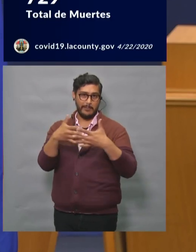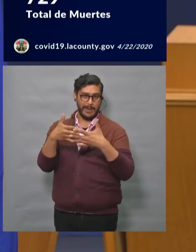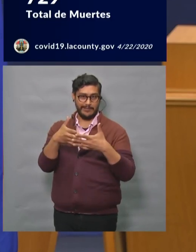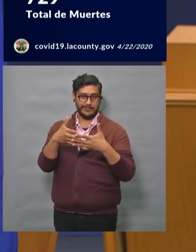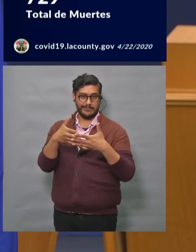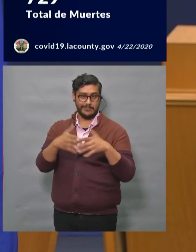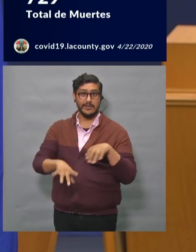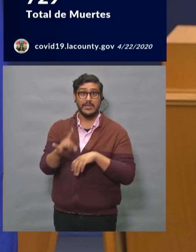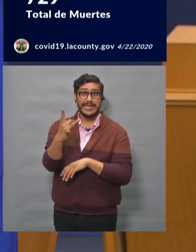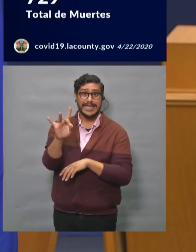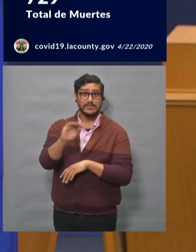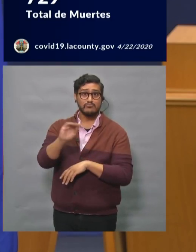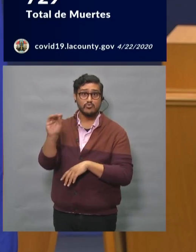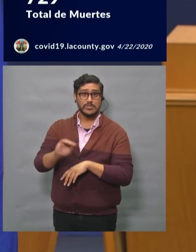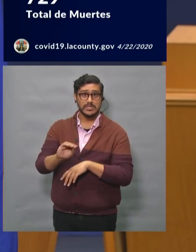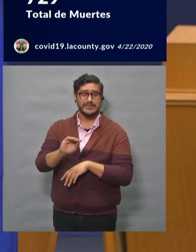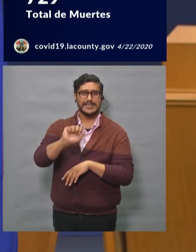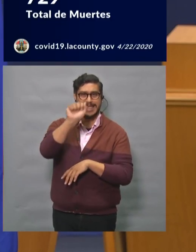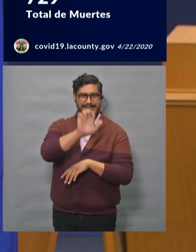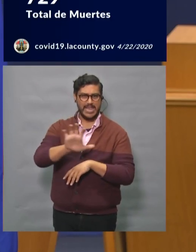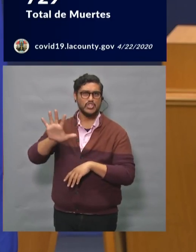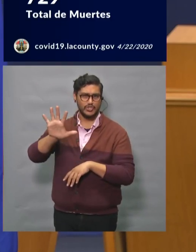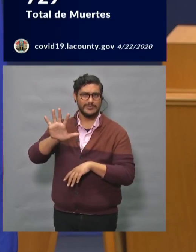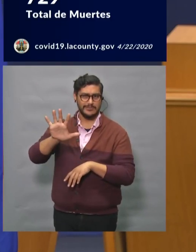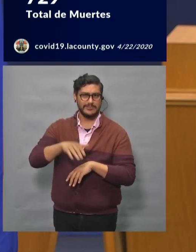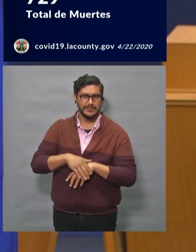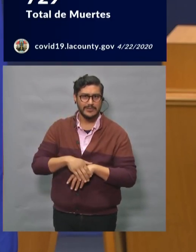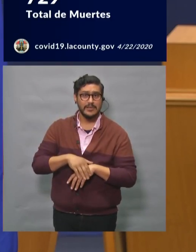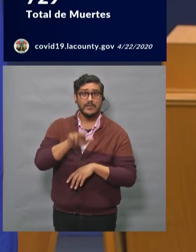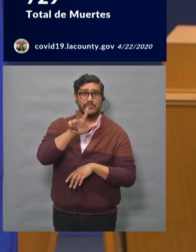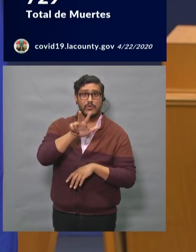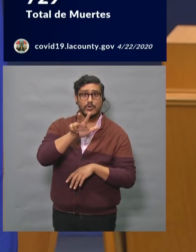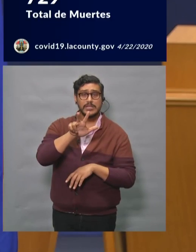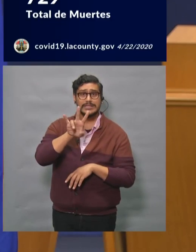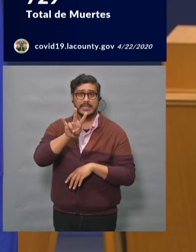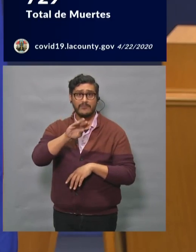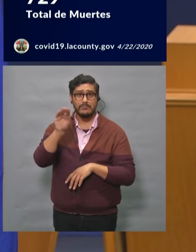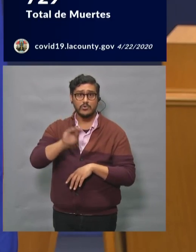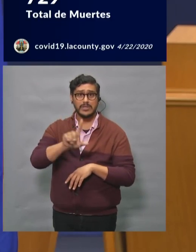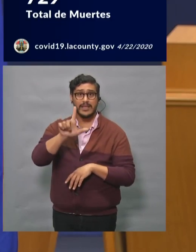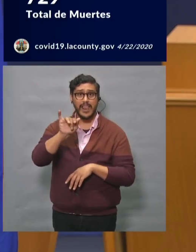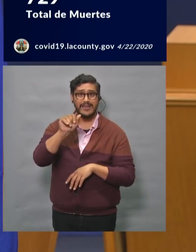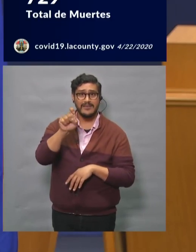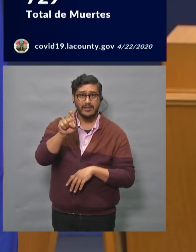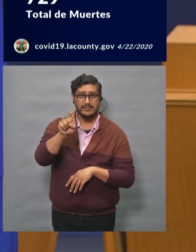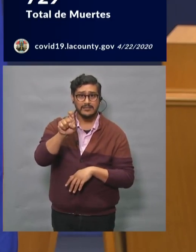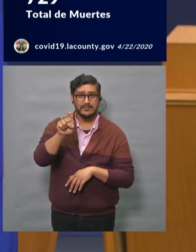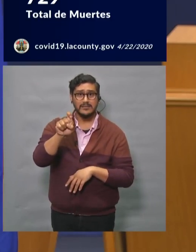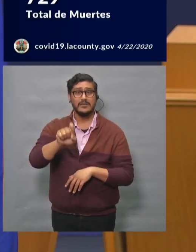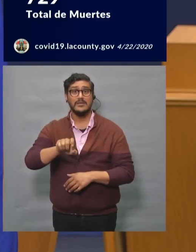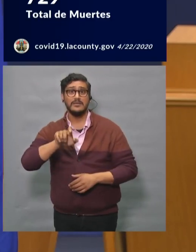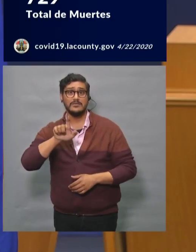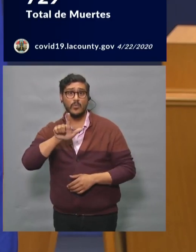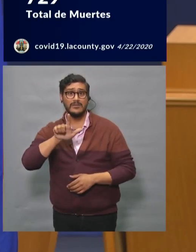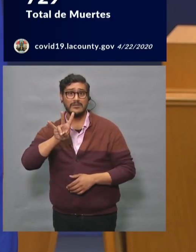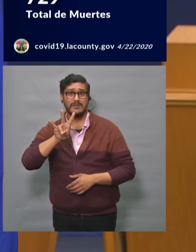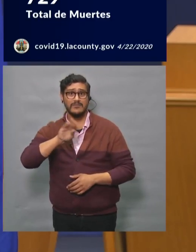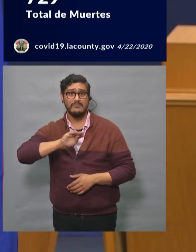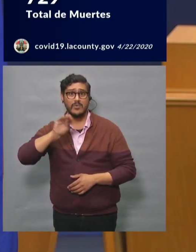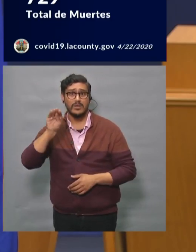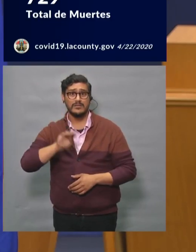el 18% son asiáticas, el 37% son latinas, el